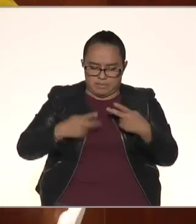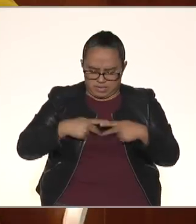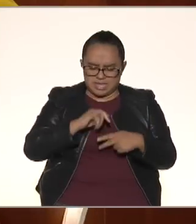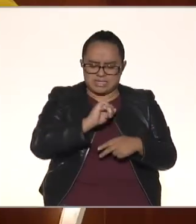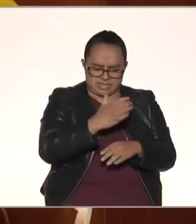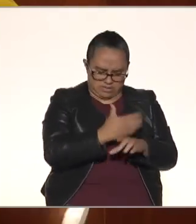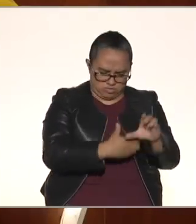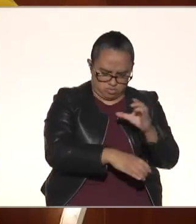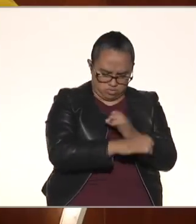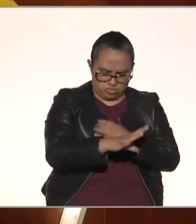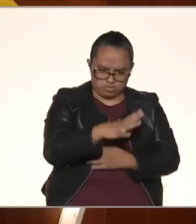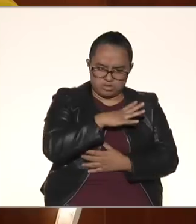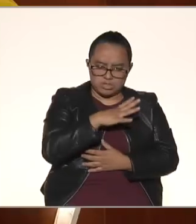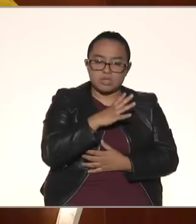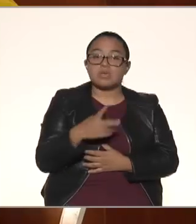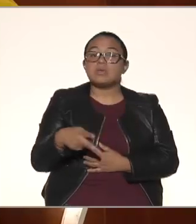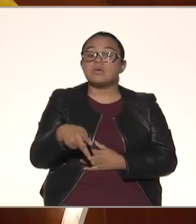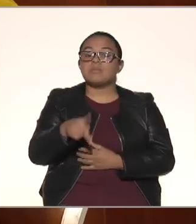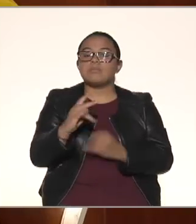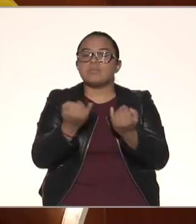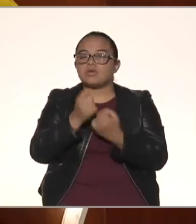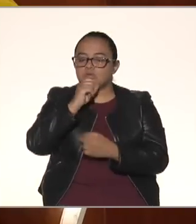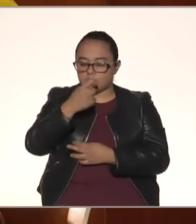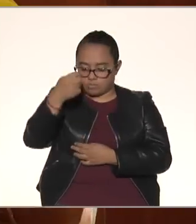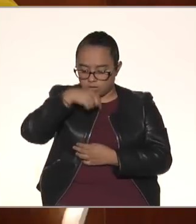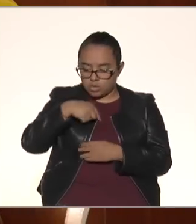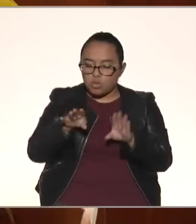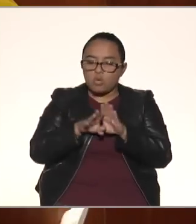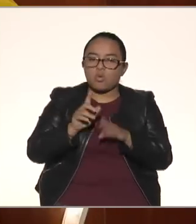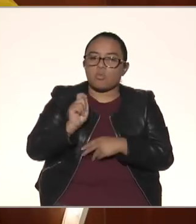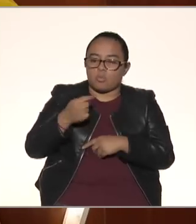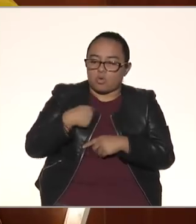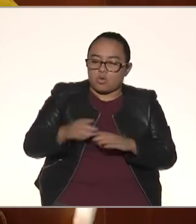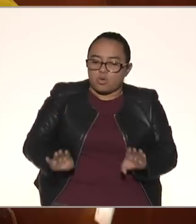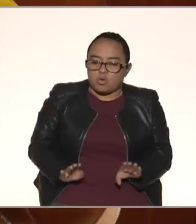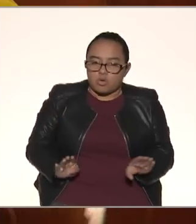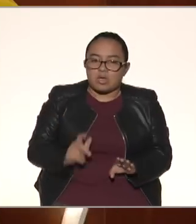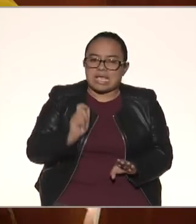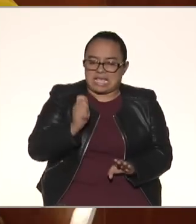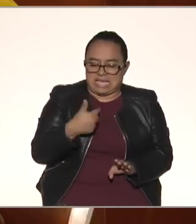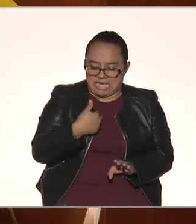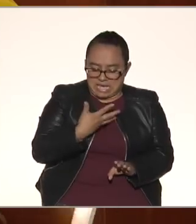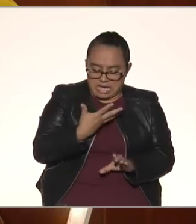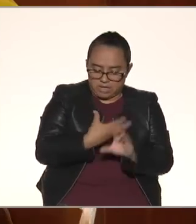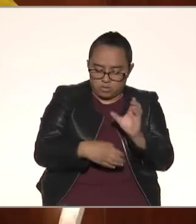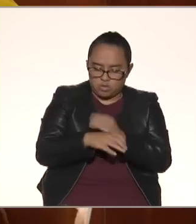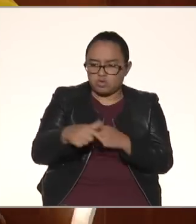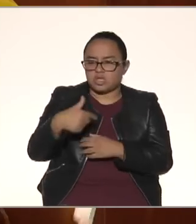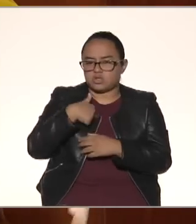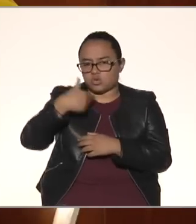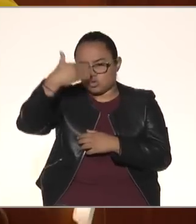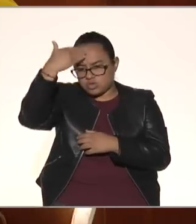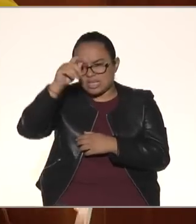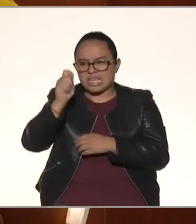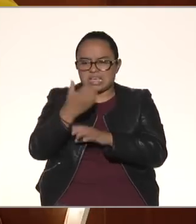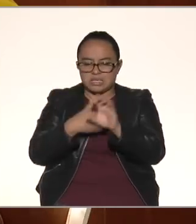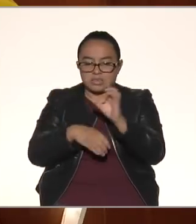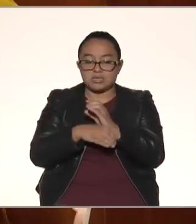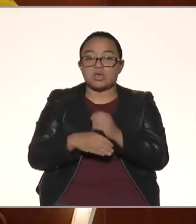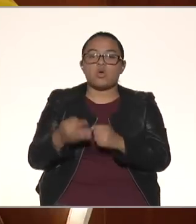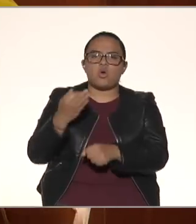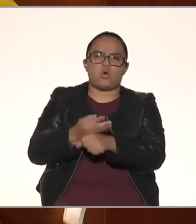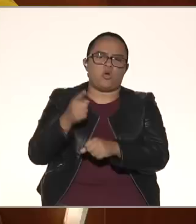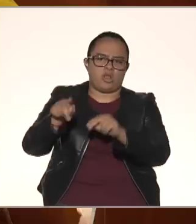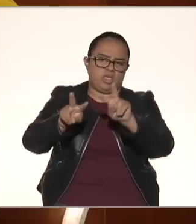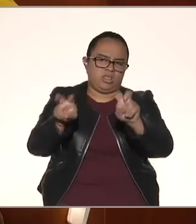pero también viene acerca de lo que soy, de lo que tengo y de lo que sé. Aquí se está tocando mucho el tema del amor